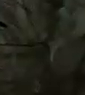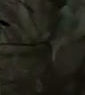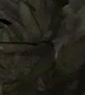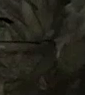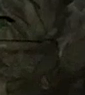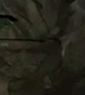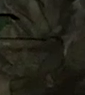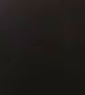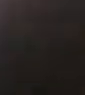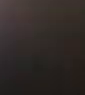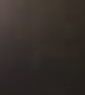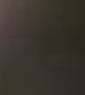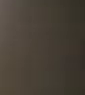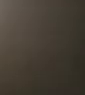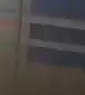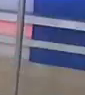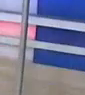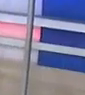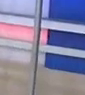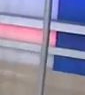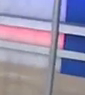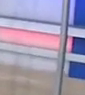Ahora.